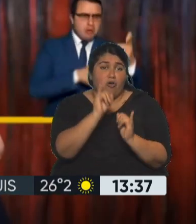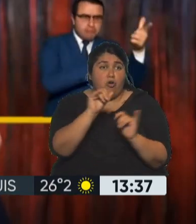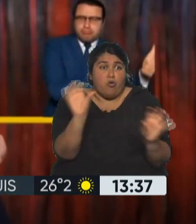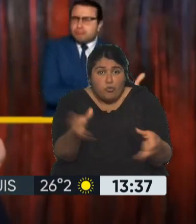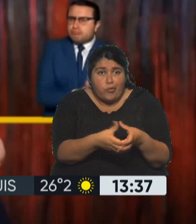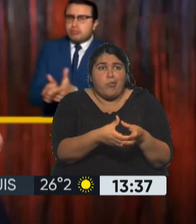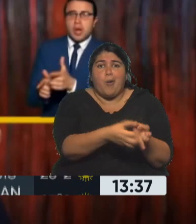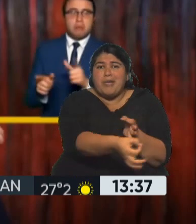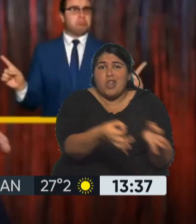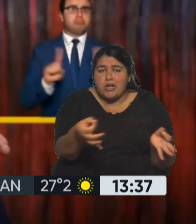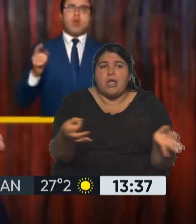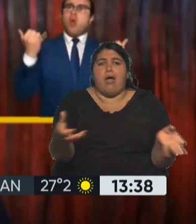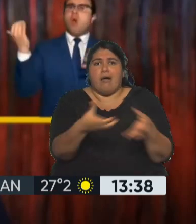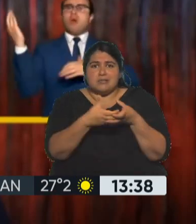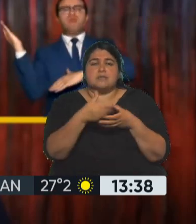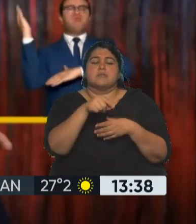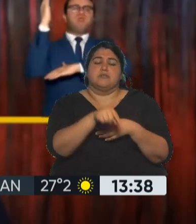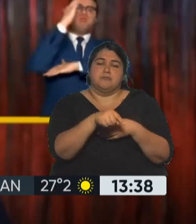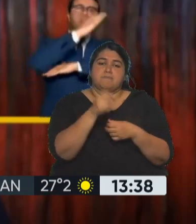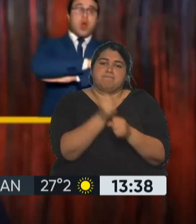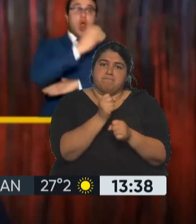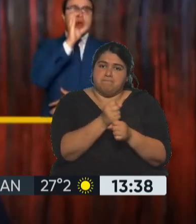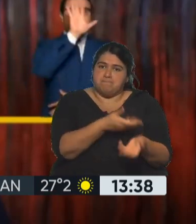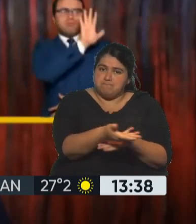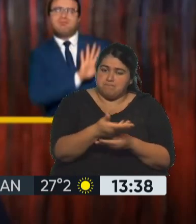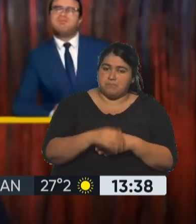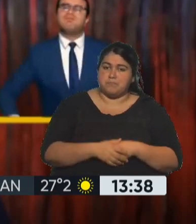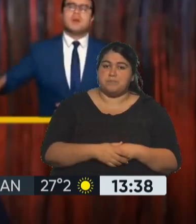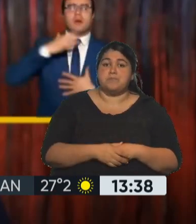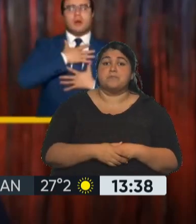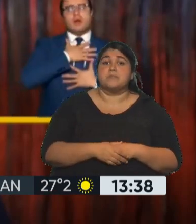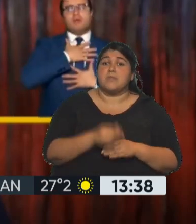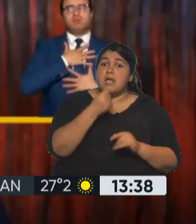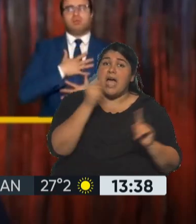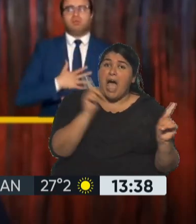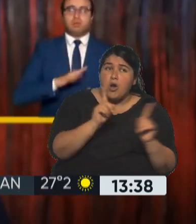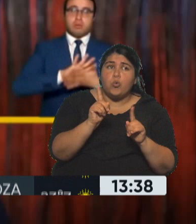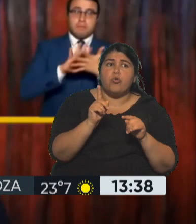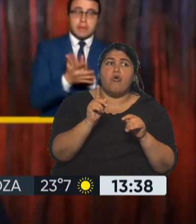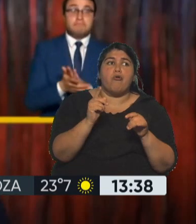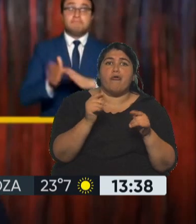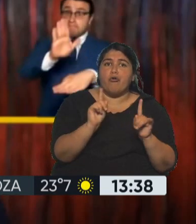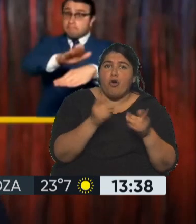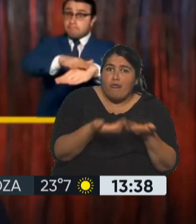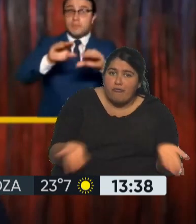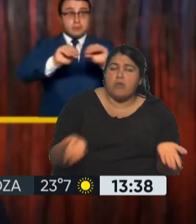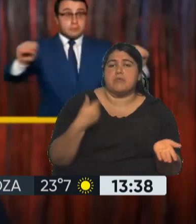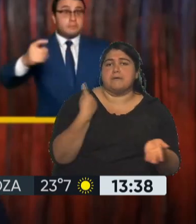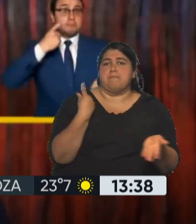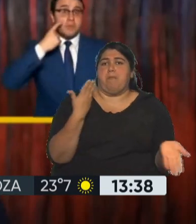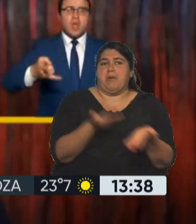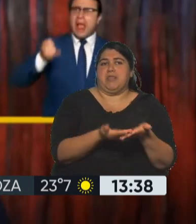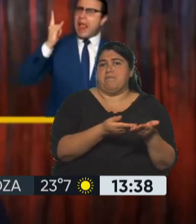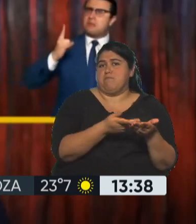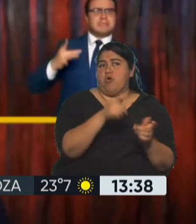oficialismo, acusando recibo de los resultados en forma elíptica. Si hay algún tipo de inconformidad, le pedimos a la